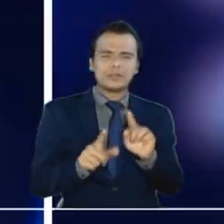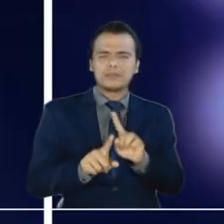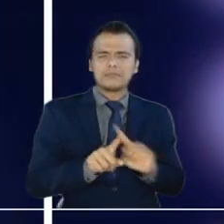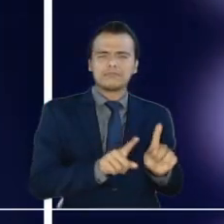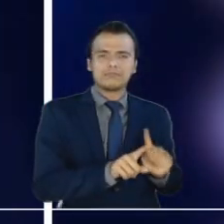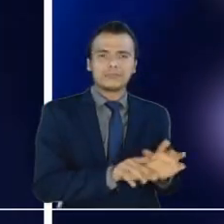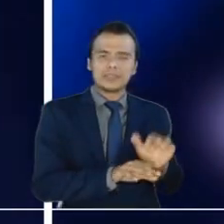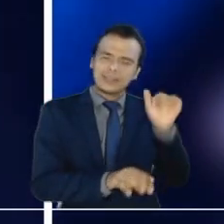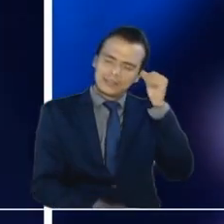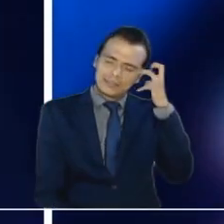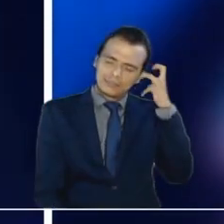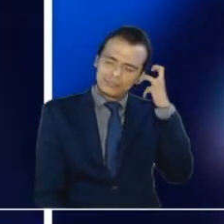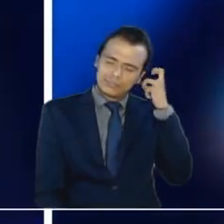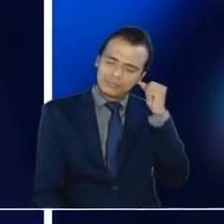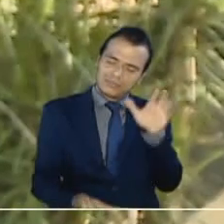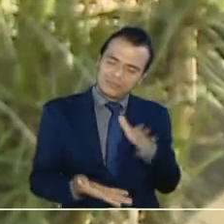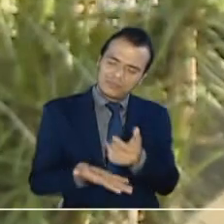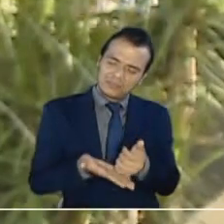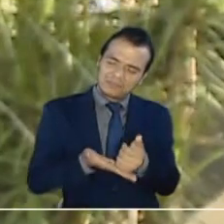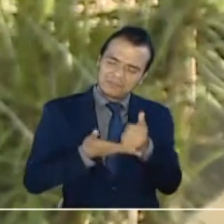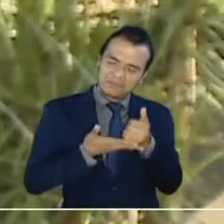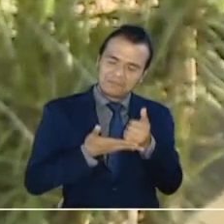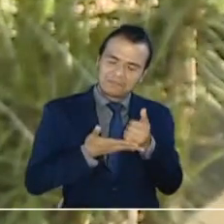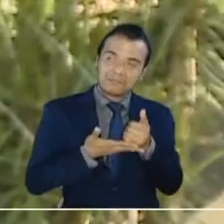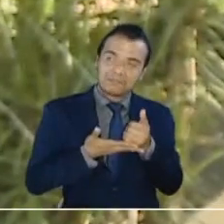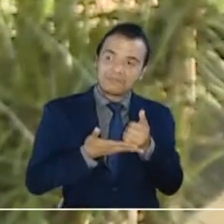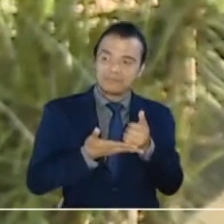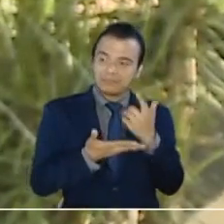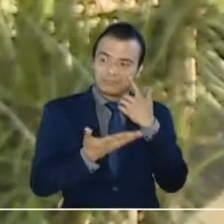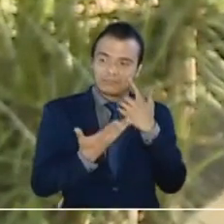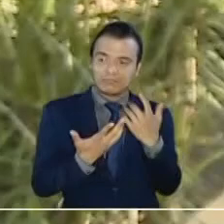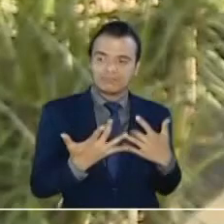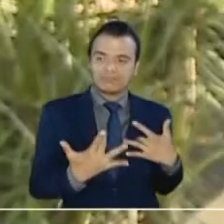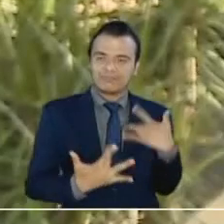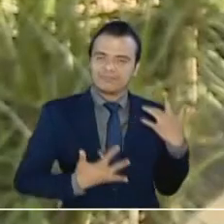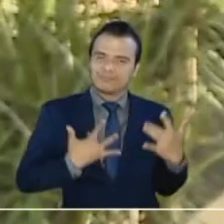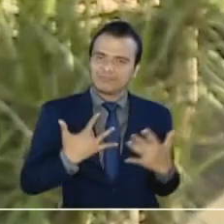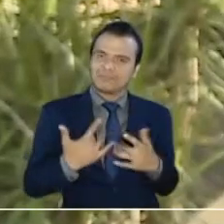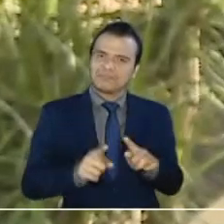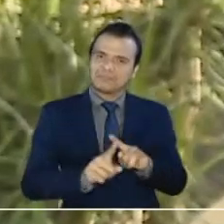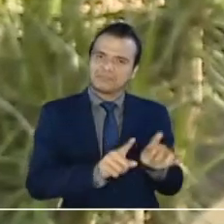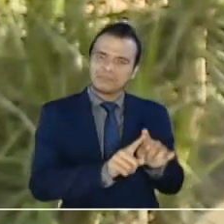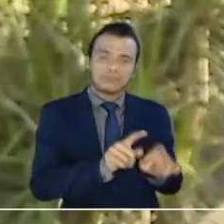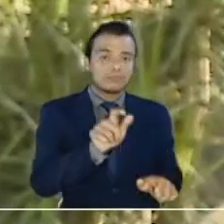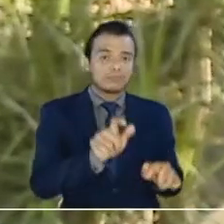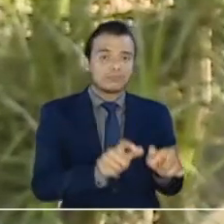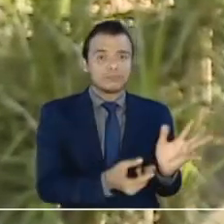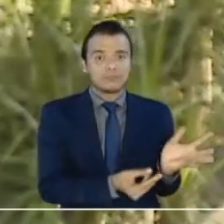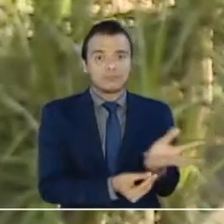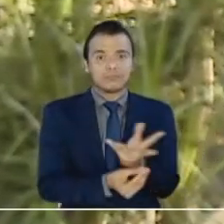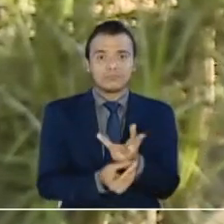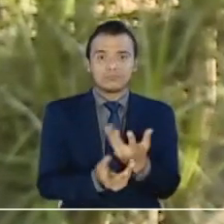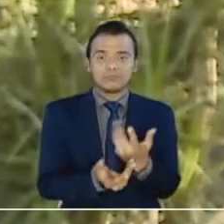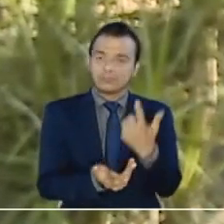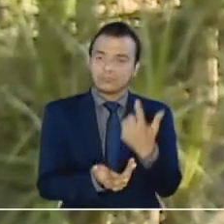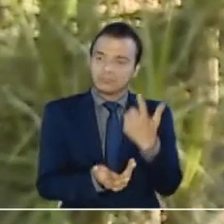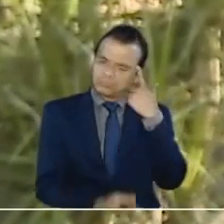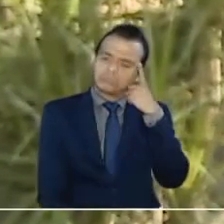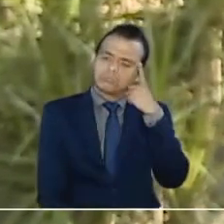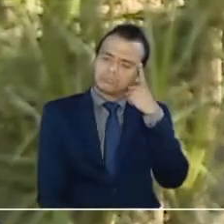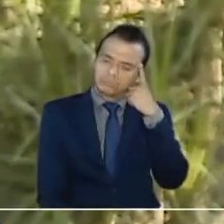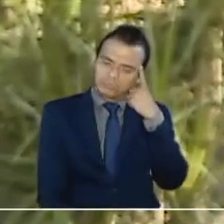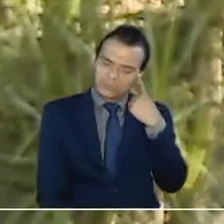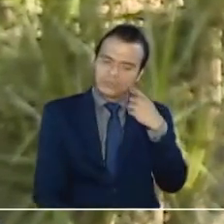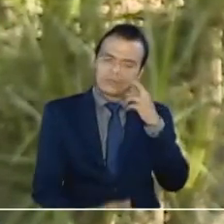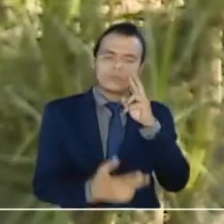través de las baladas. La idea es disfrutar cada uno de estos grandes artistas que harán lo mejor de sí para que nosotros nos integremos y pasemos una noche fantástica